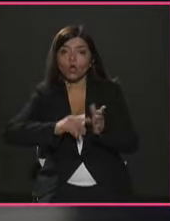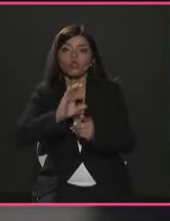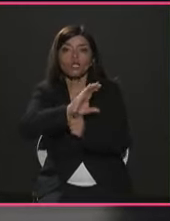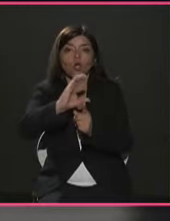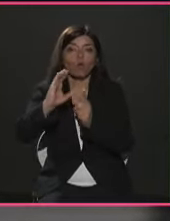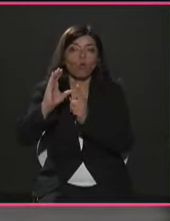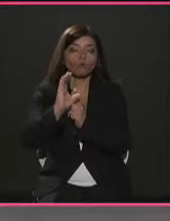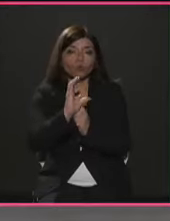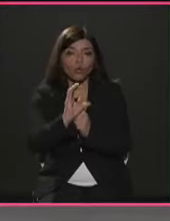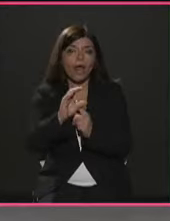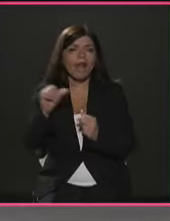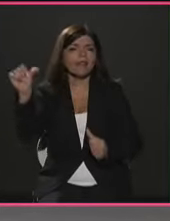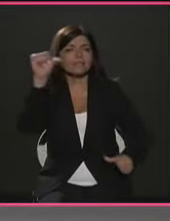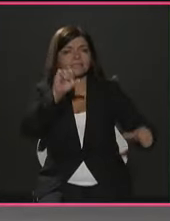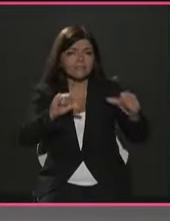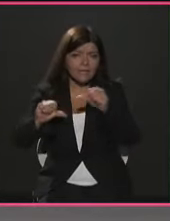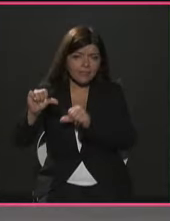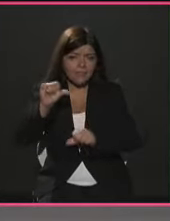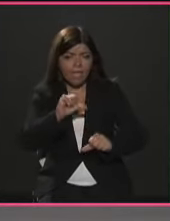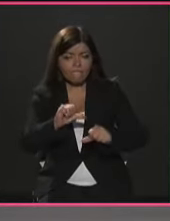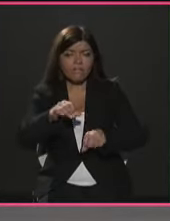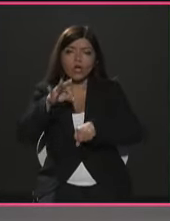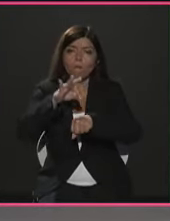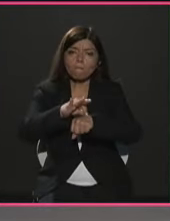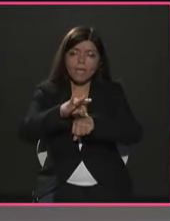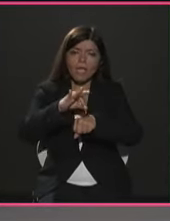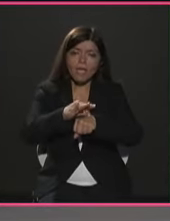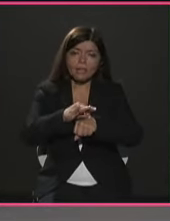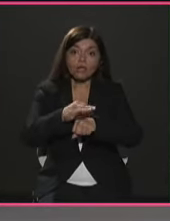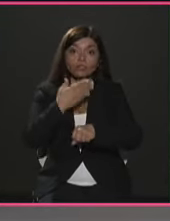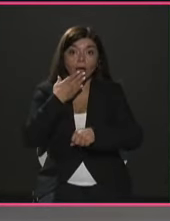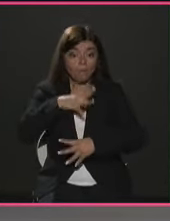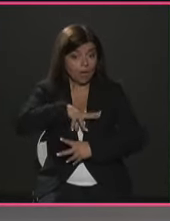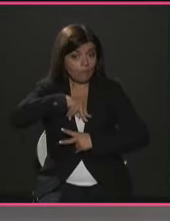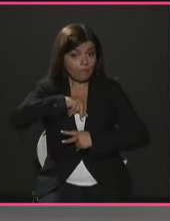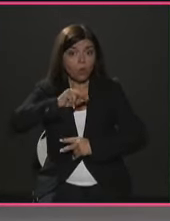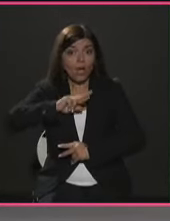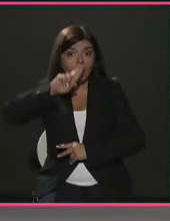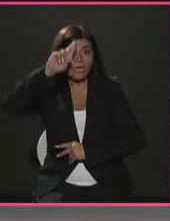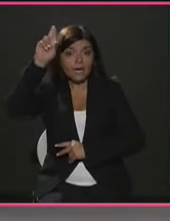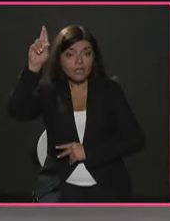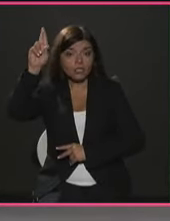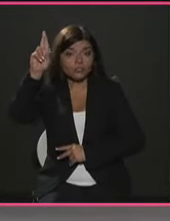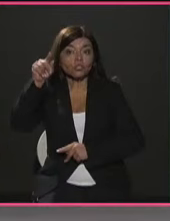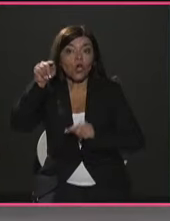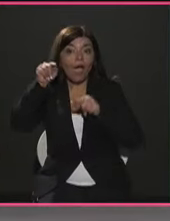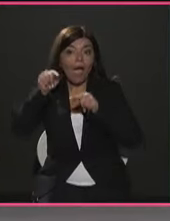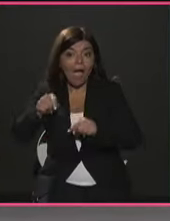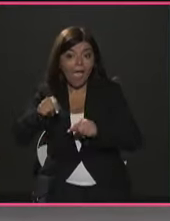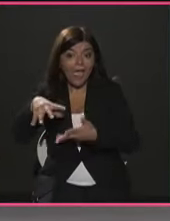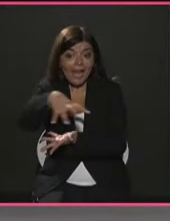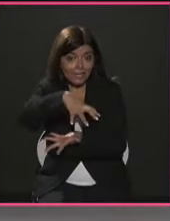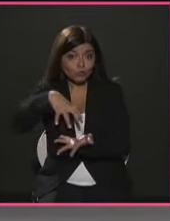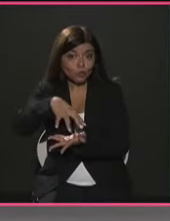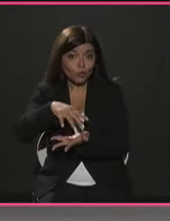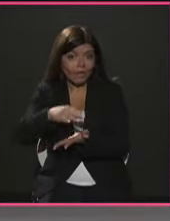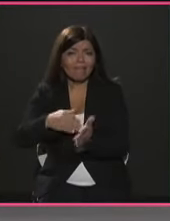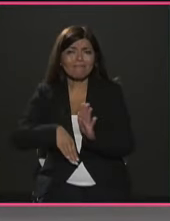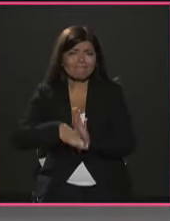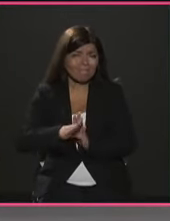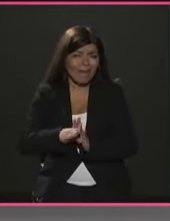culturales científicos médicos incluso espirituales religiosos son hechos urbanos en